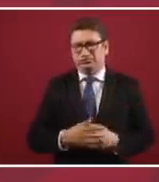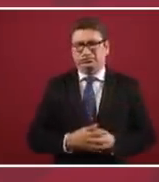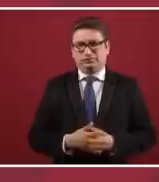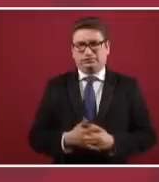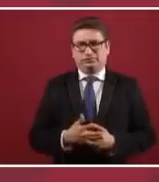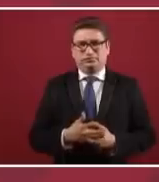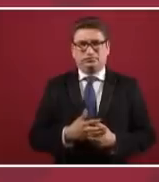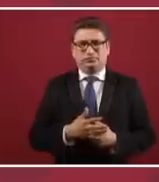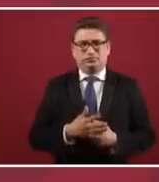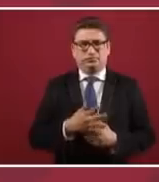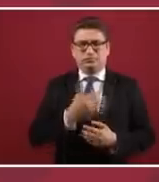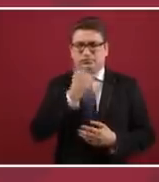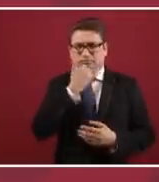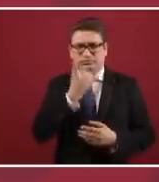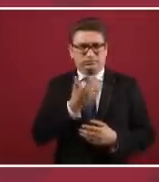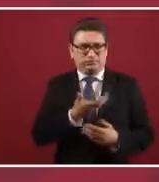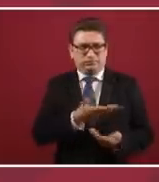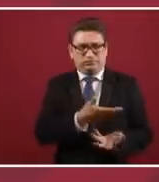Perdón, una librería.